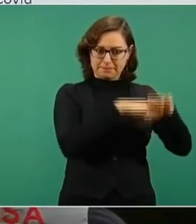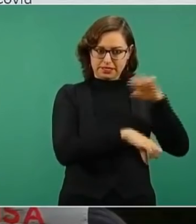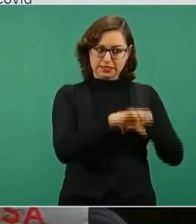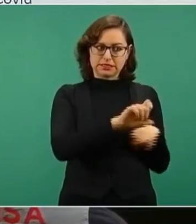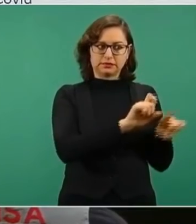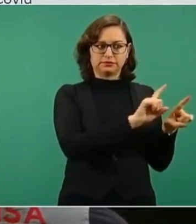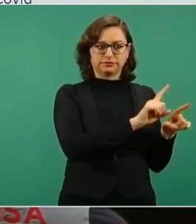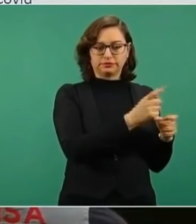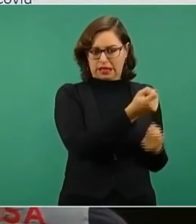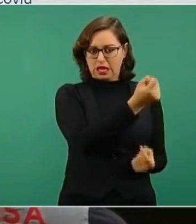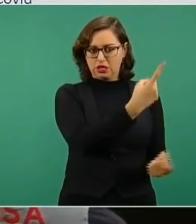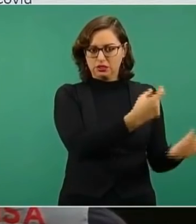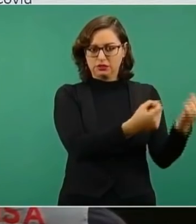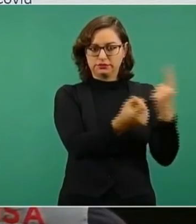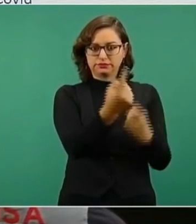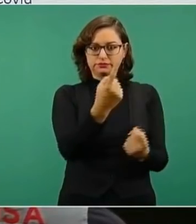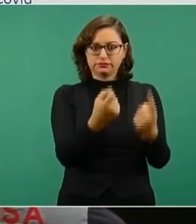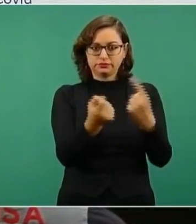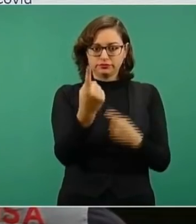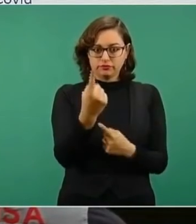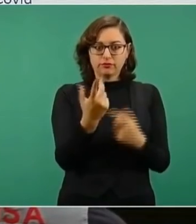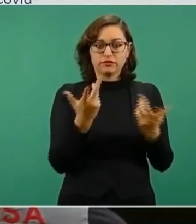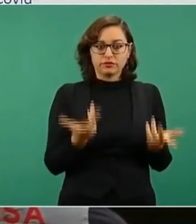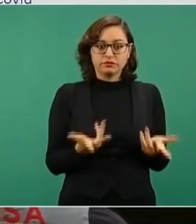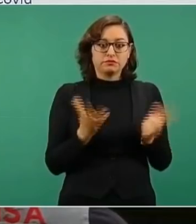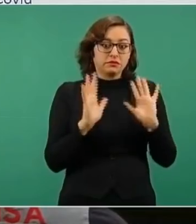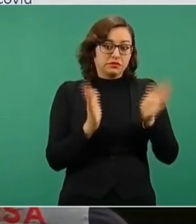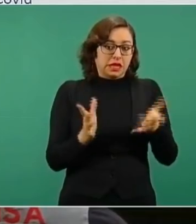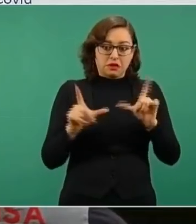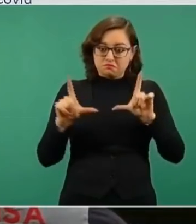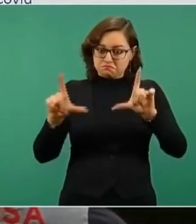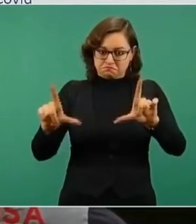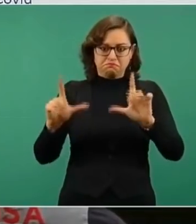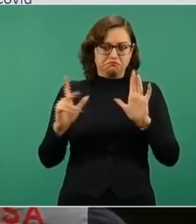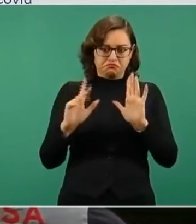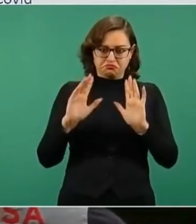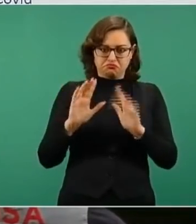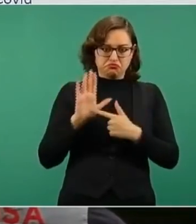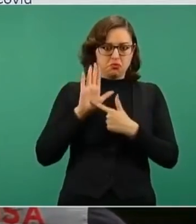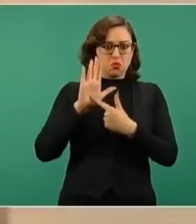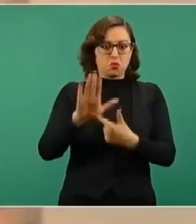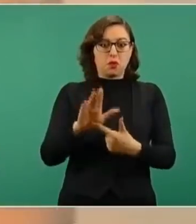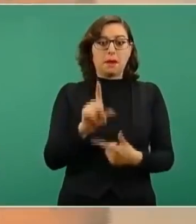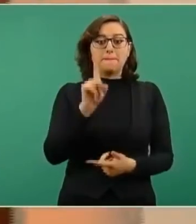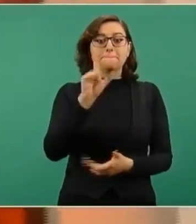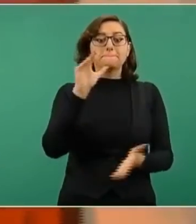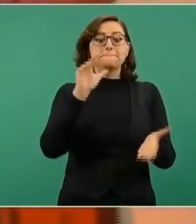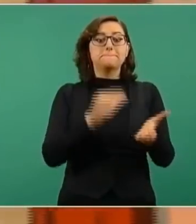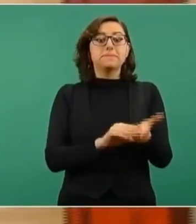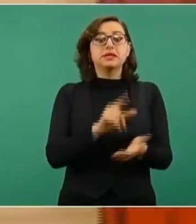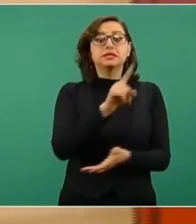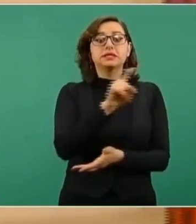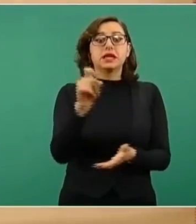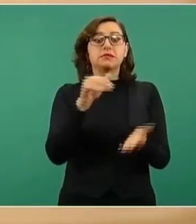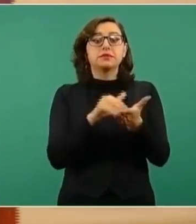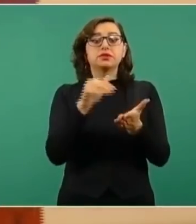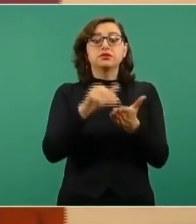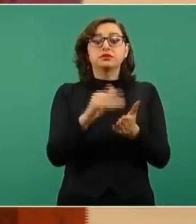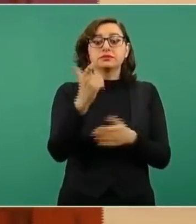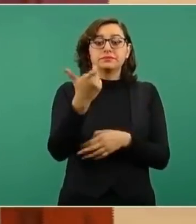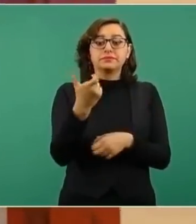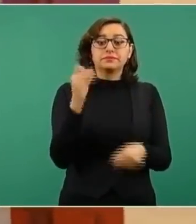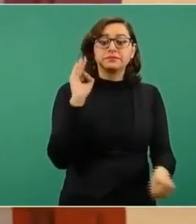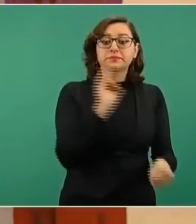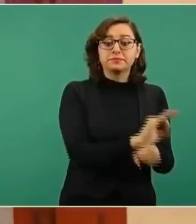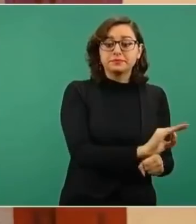mencionadas, el monto, ya vieron ustedes un recibo, un ejemplo de un recibo, es de 1,100 millones de pesos.